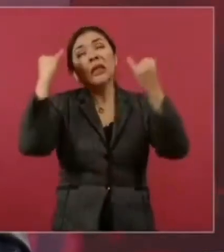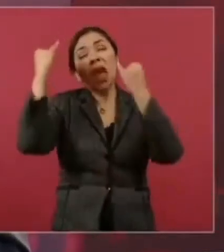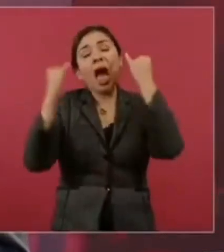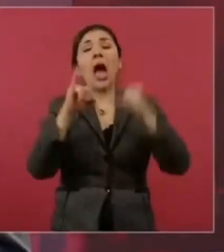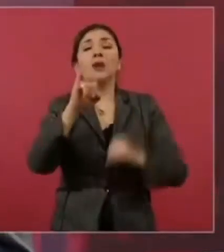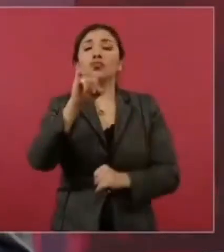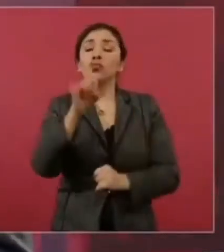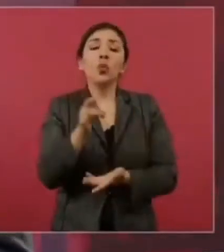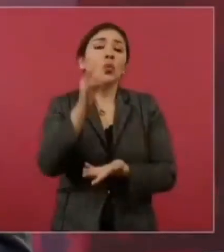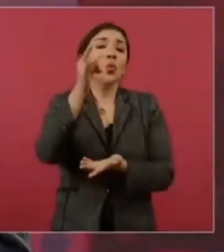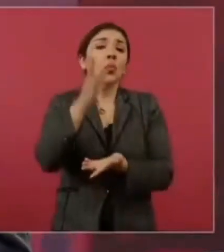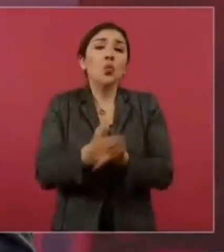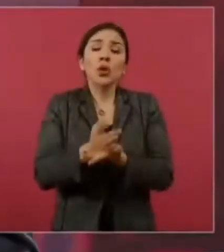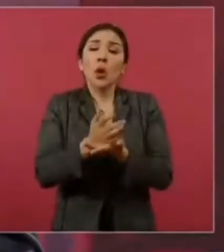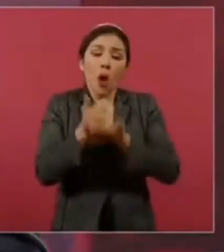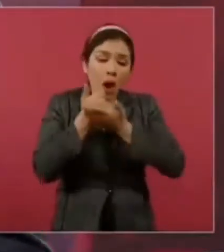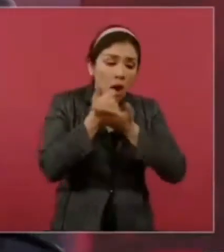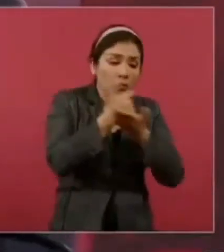era nada más